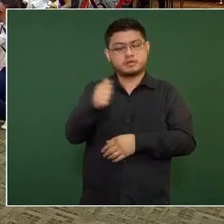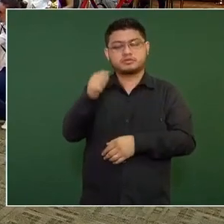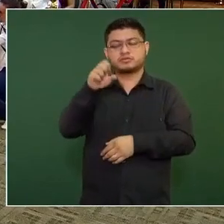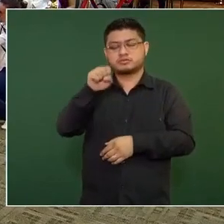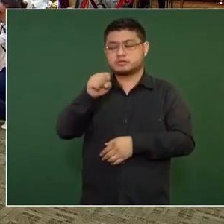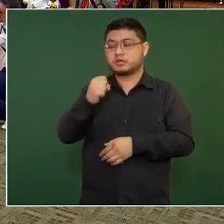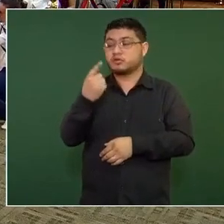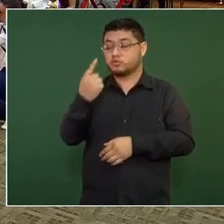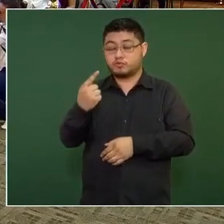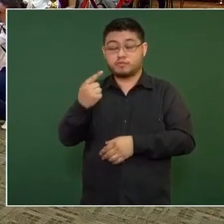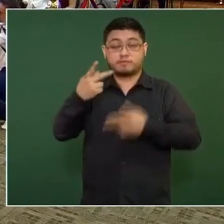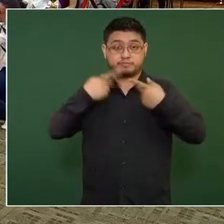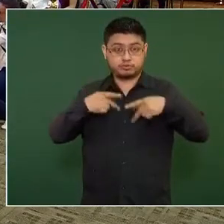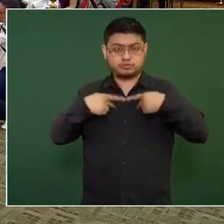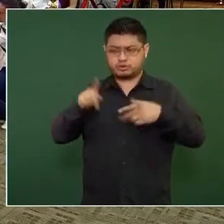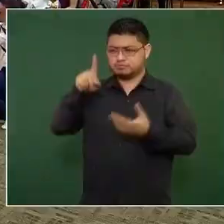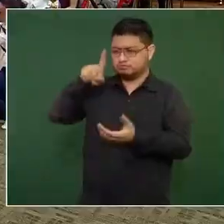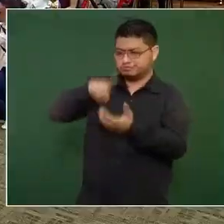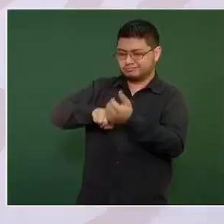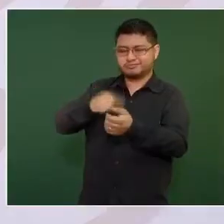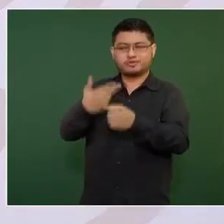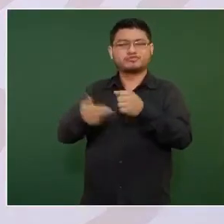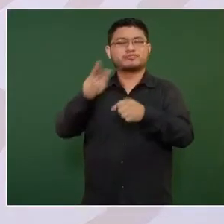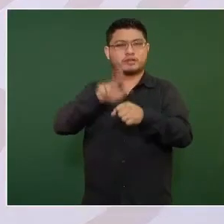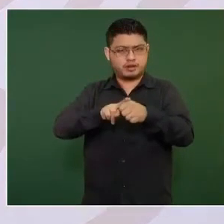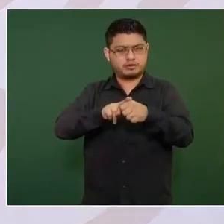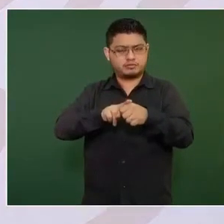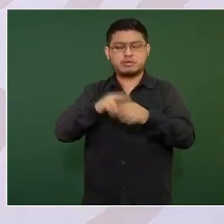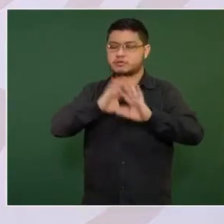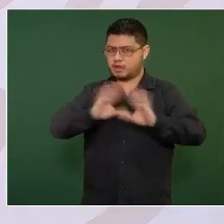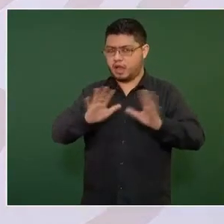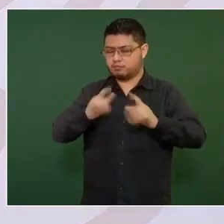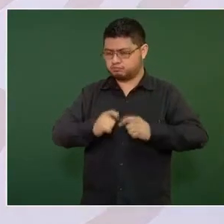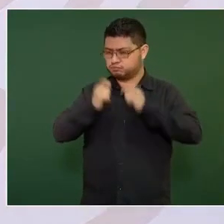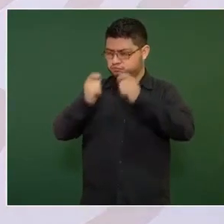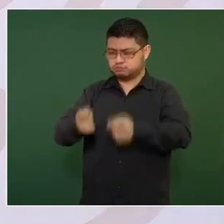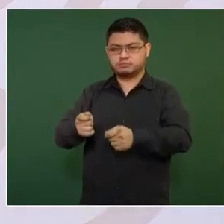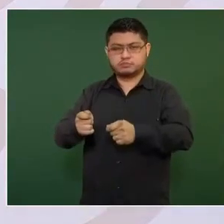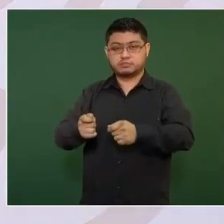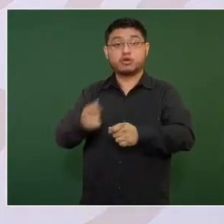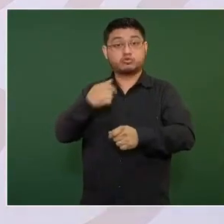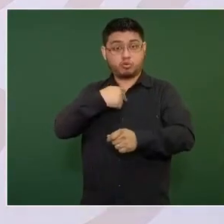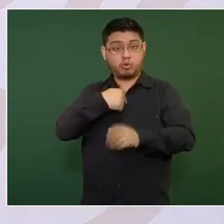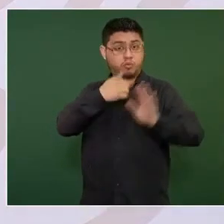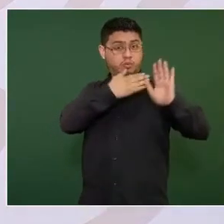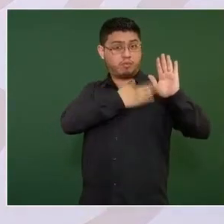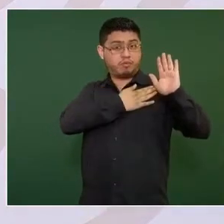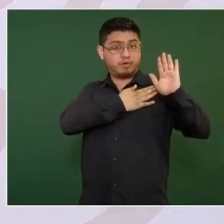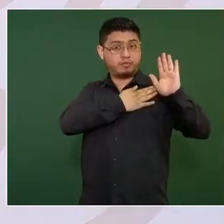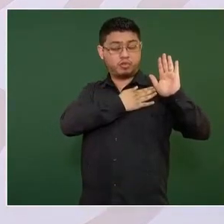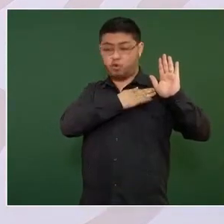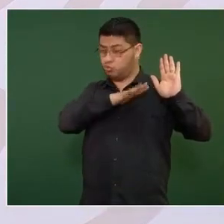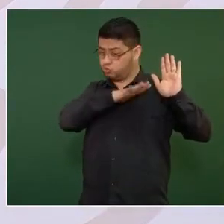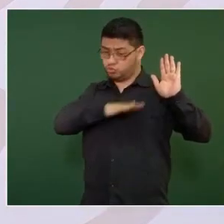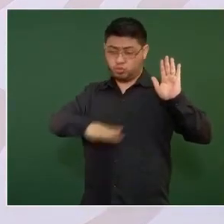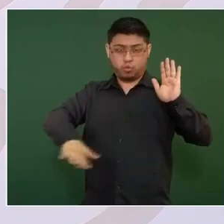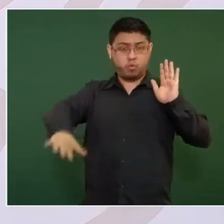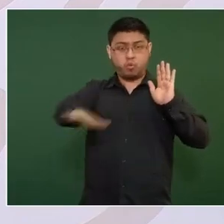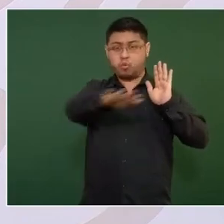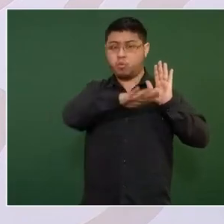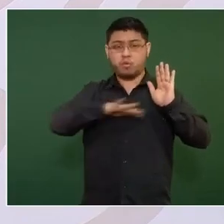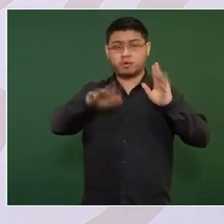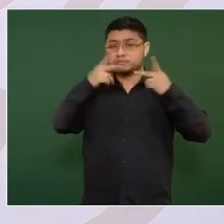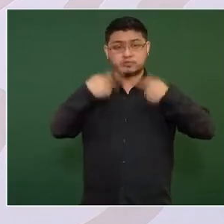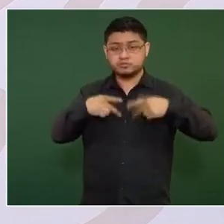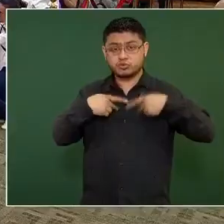8,861 trabajadores del sector salud y voy a cumplir el compromiso de dejarlos basificados a todos los trabajadores del